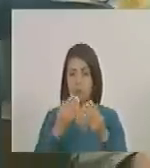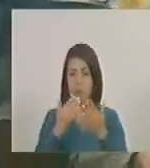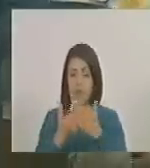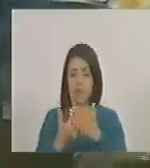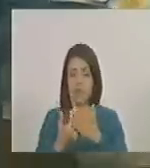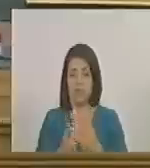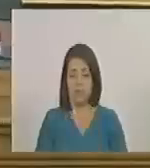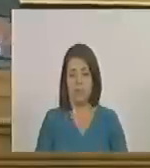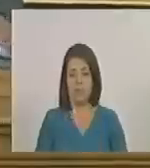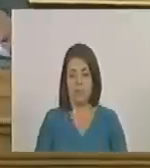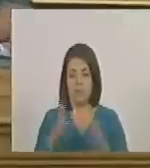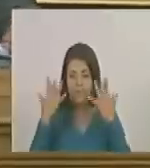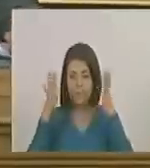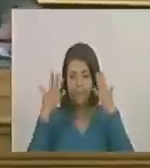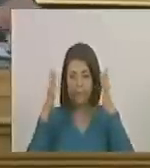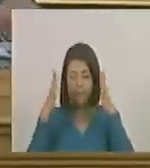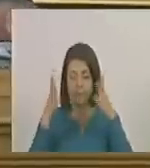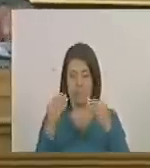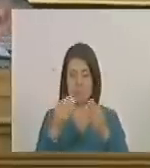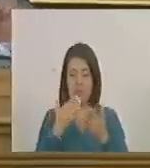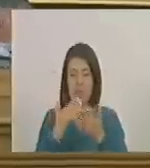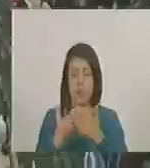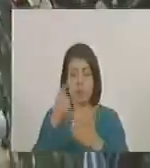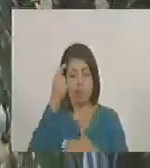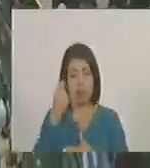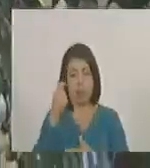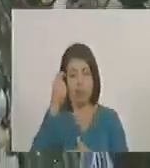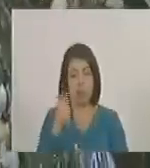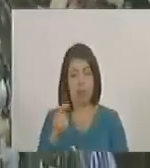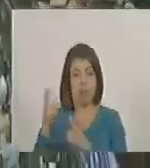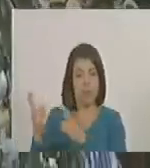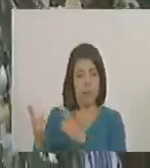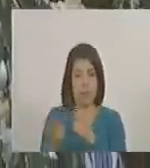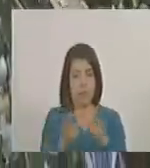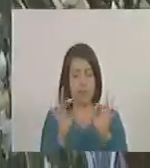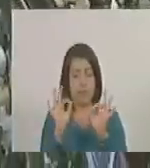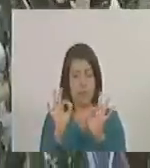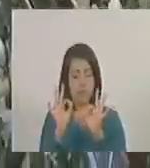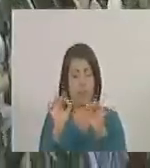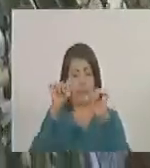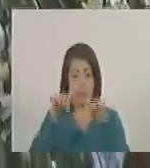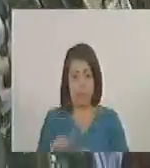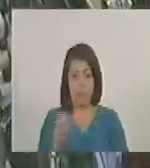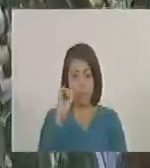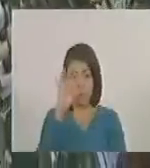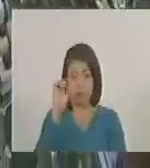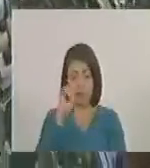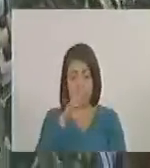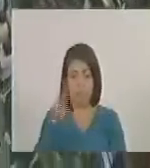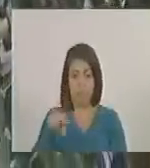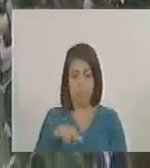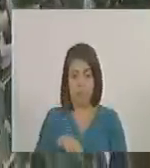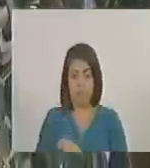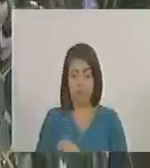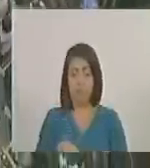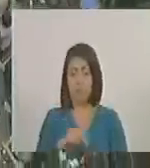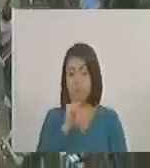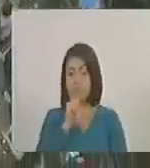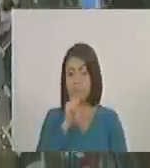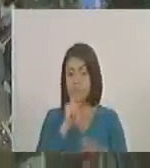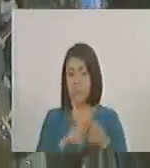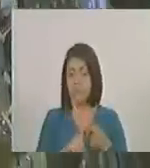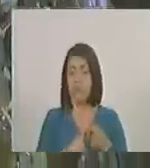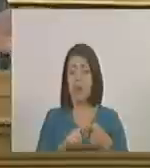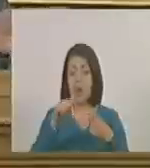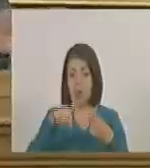gracias. Muchas gracias, diputado. Son invitados especiales de esta Asamblea Nacional el